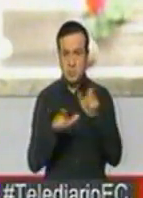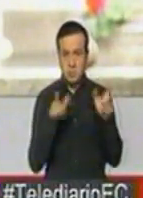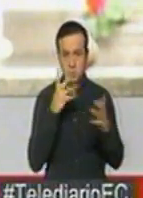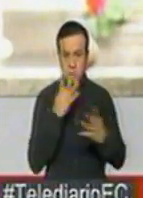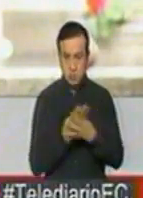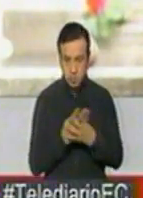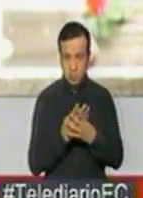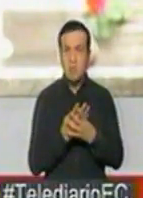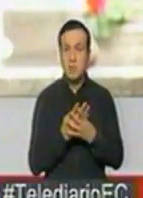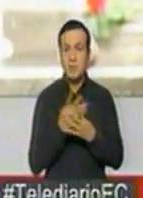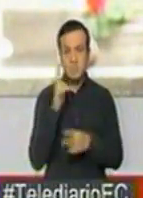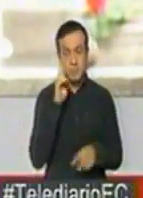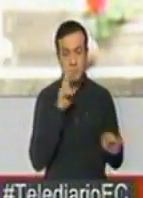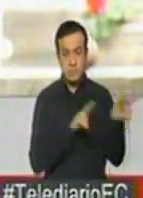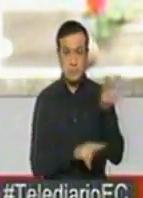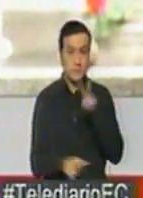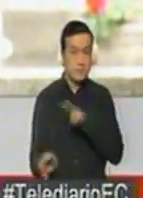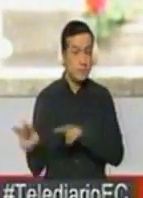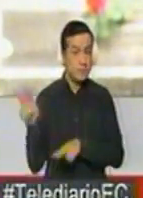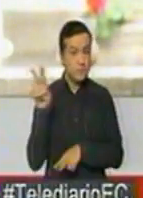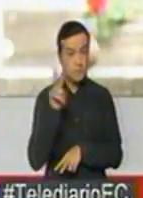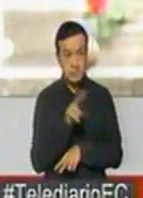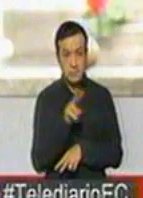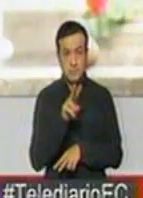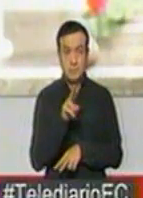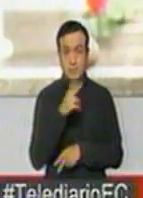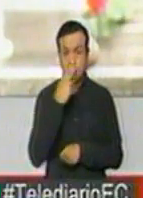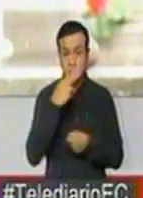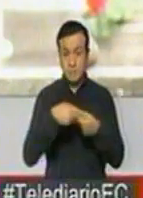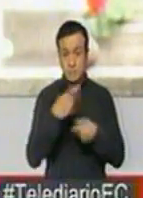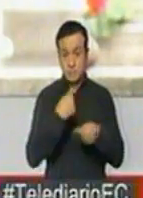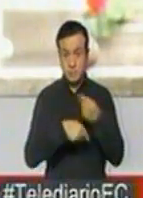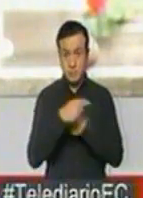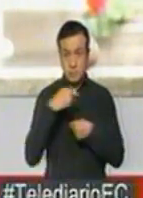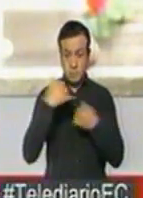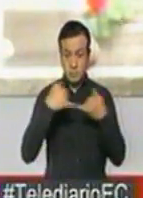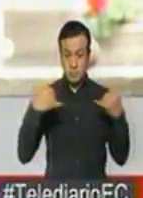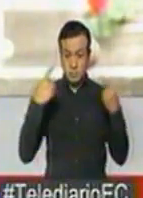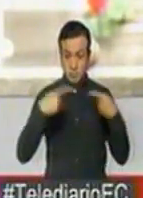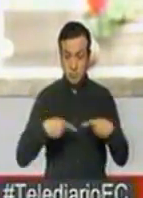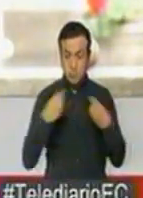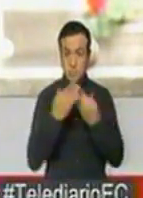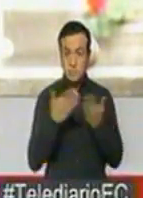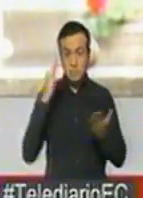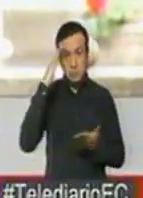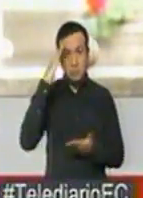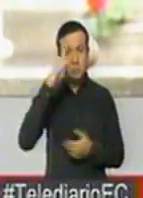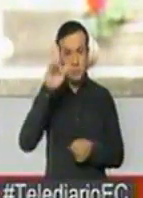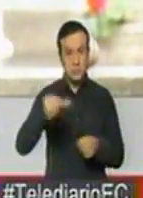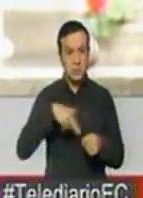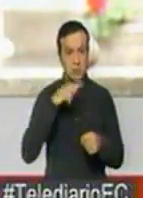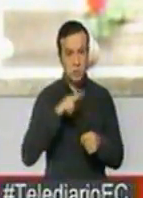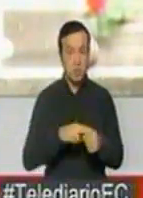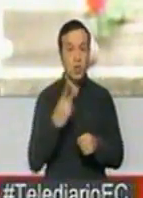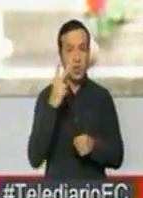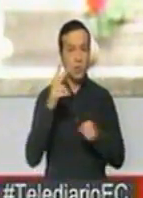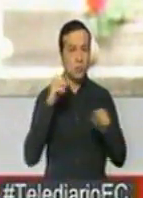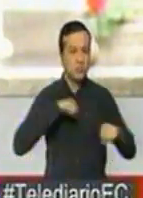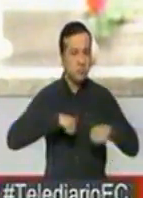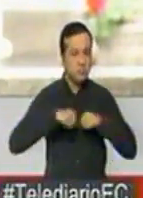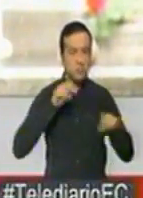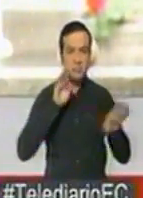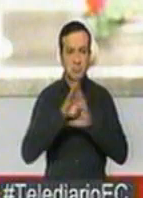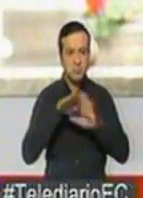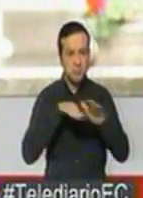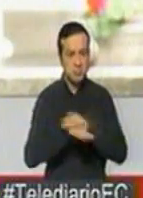detenidas. Con el análisis que se hizo de la venta de combustibles en las zonas de frontera, la Policía Nacional hizo dos grandes operativos